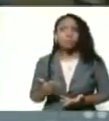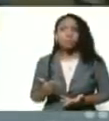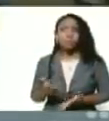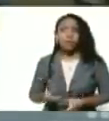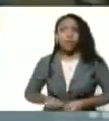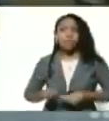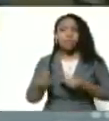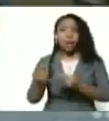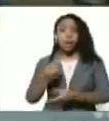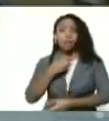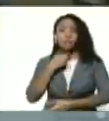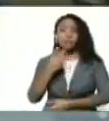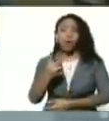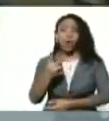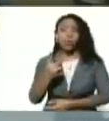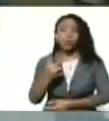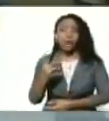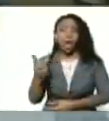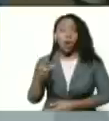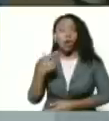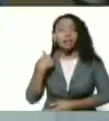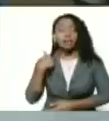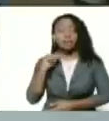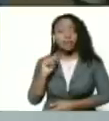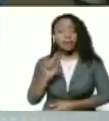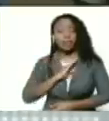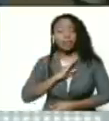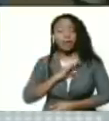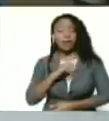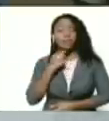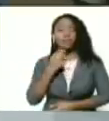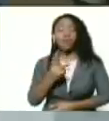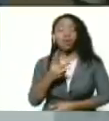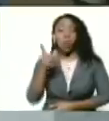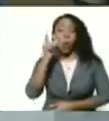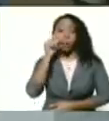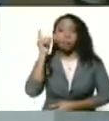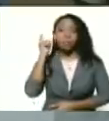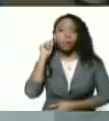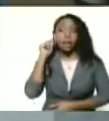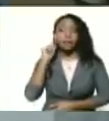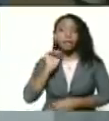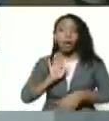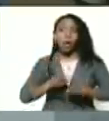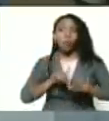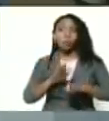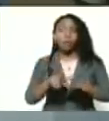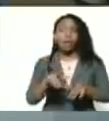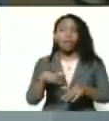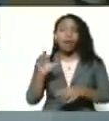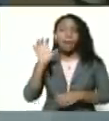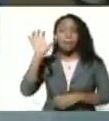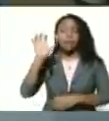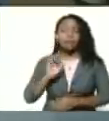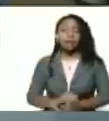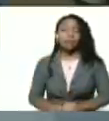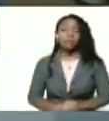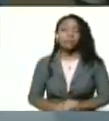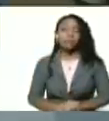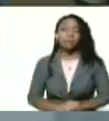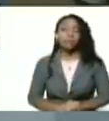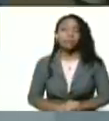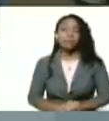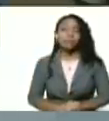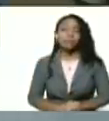darle voz a los que tienen que tener voz. A los hombres y mujeres de a pie de nuestra patria. Tengan voz, Luis